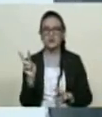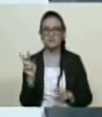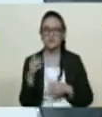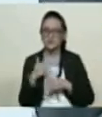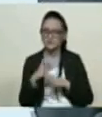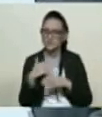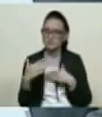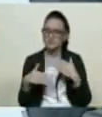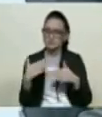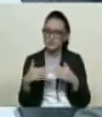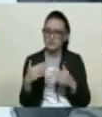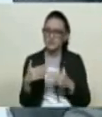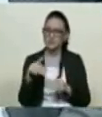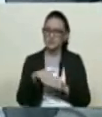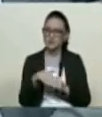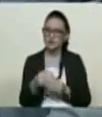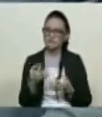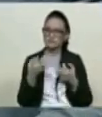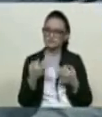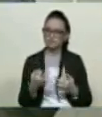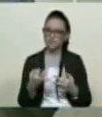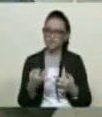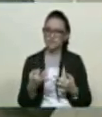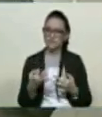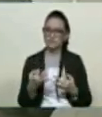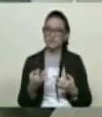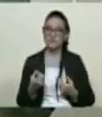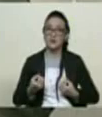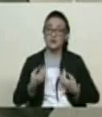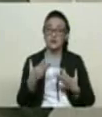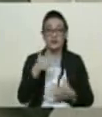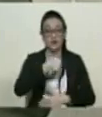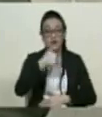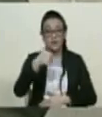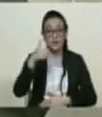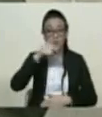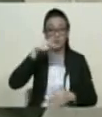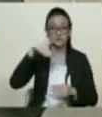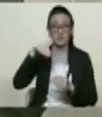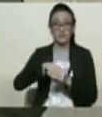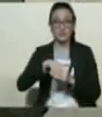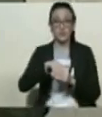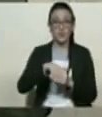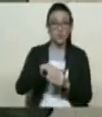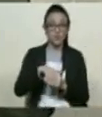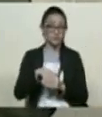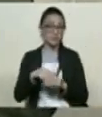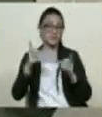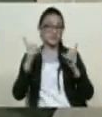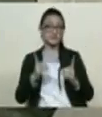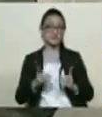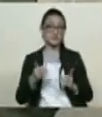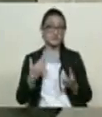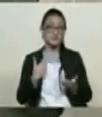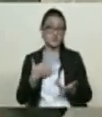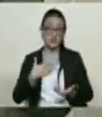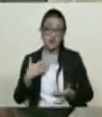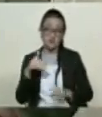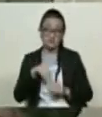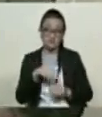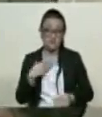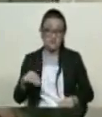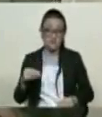un proceso electoral que le brinde a las electoras y a los electores decidir los destinos del país. Nosotros